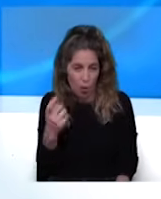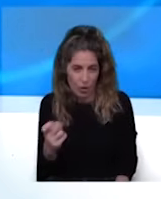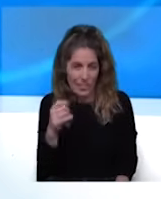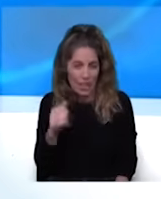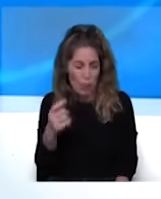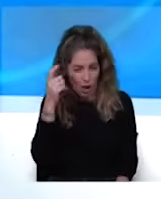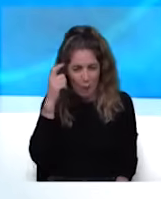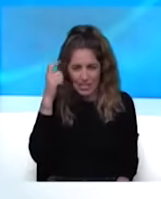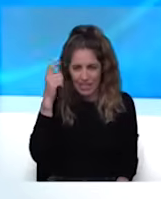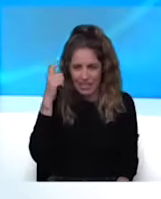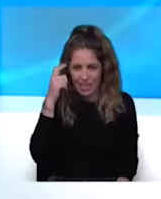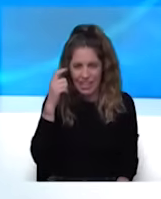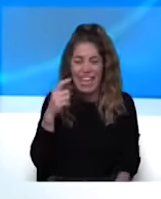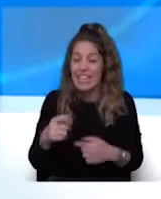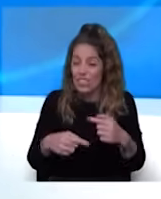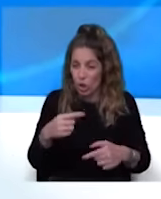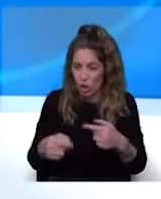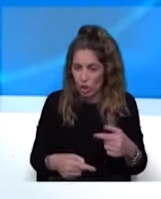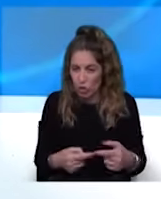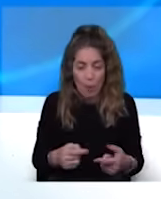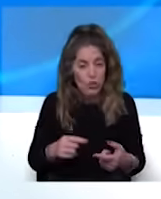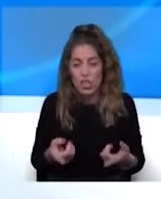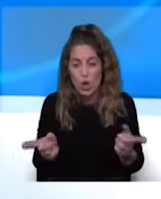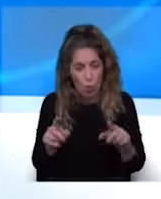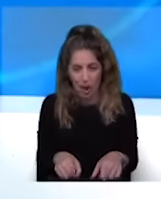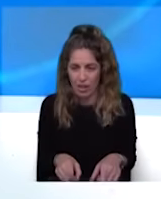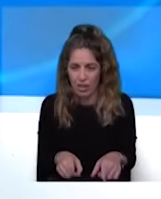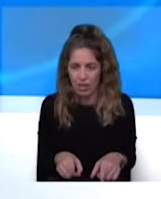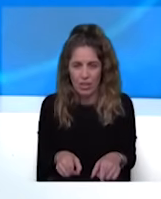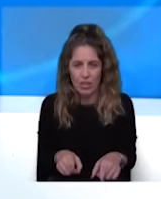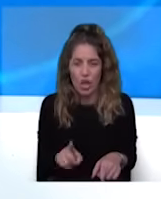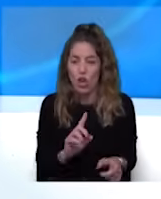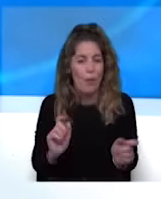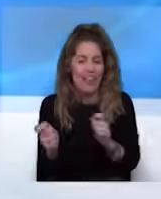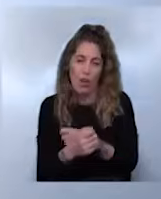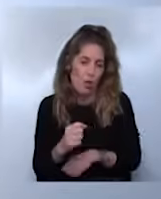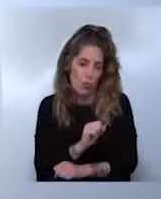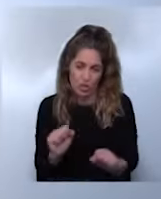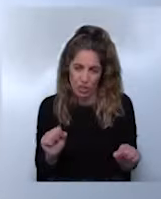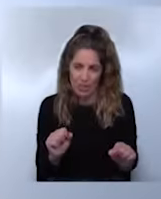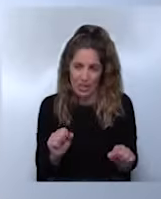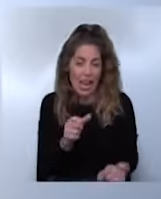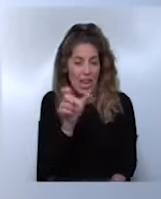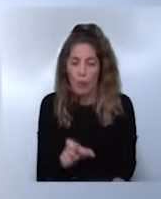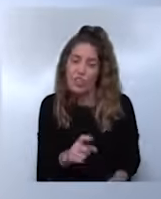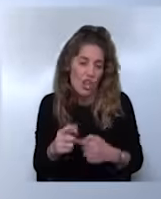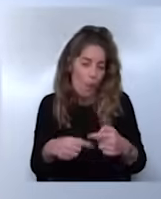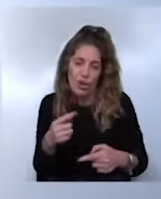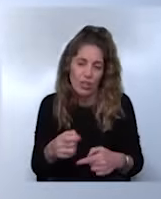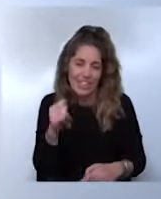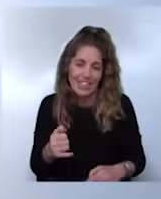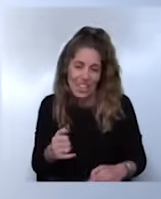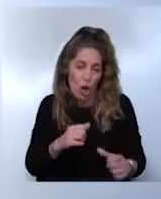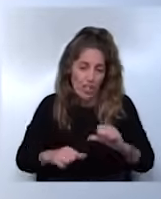tenemos que pensar que si seguimos de la misma forma no va haber cambios posibles es decir la gente va a seguir teniendo